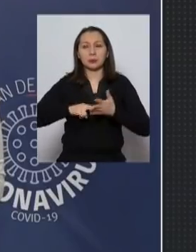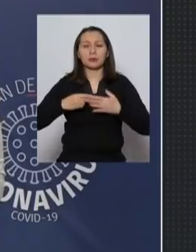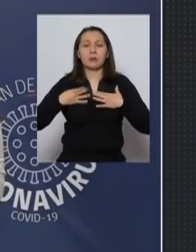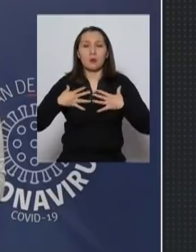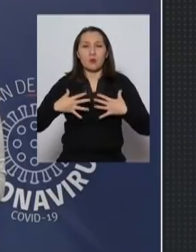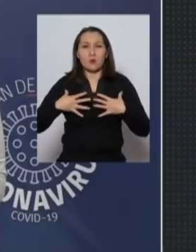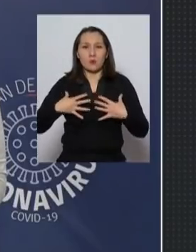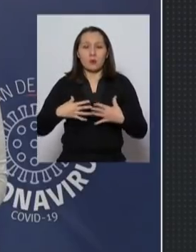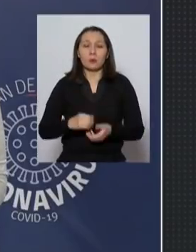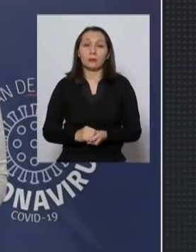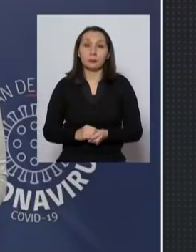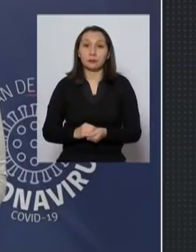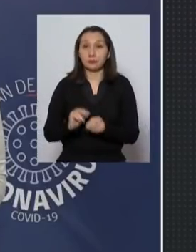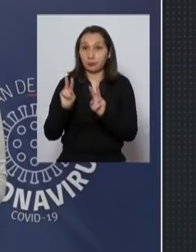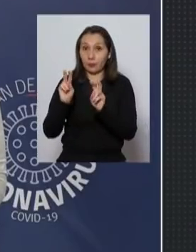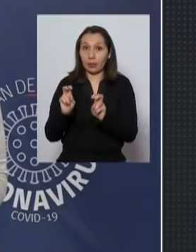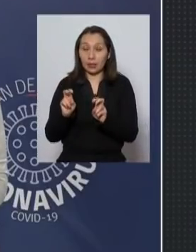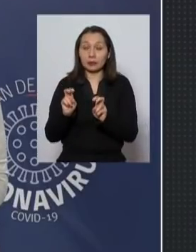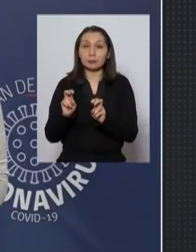respiratoria. Respecto